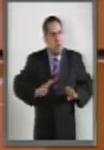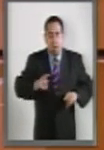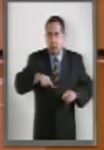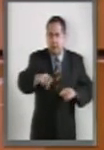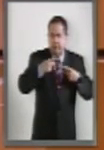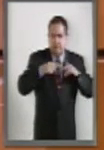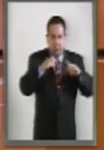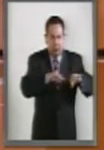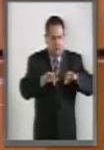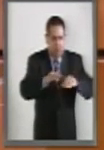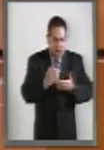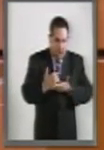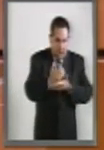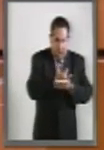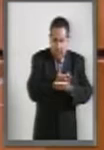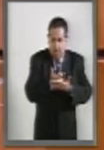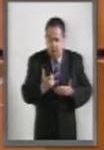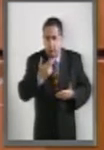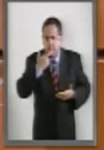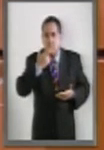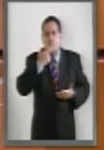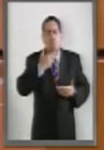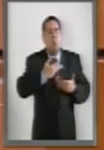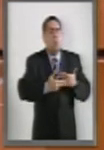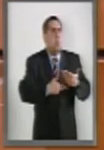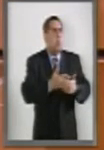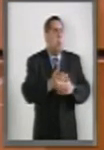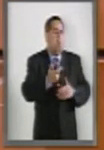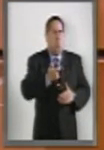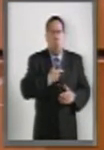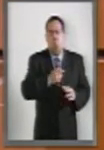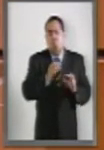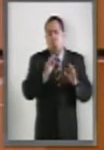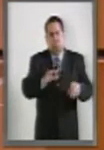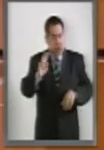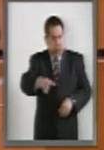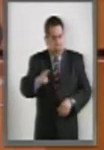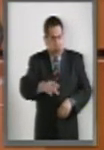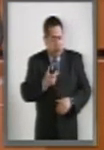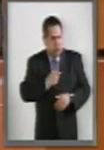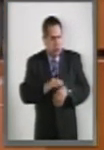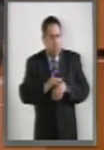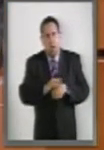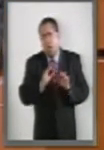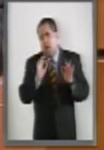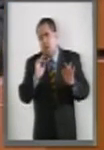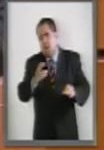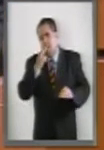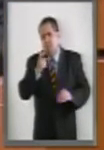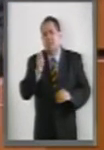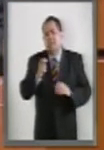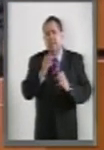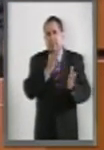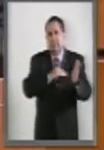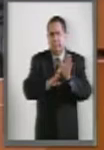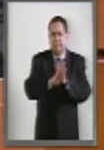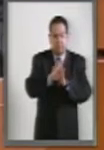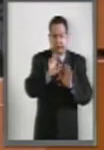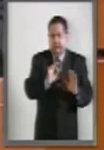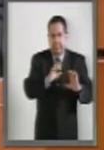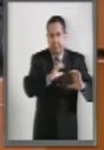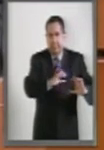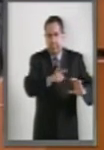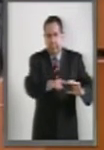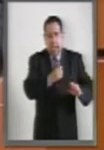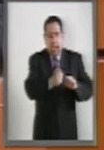percibido mejores salarios, verificando un aumento real, lo que significa un crecimiento de este rubro